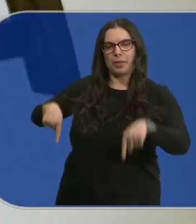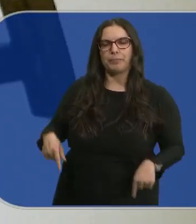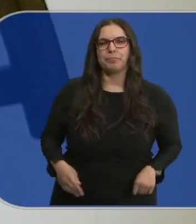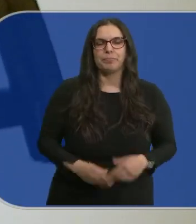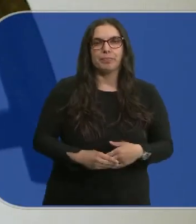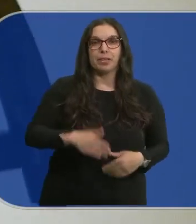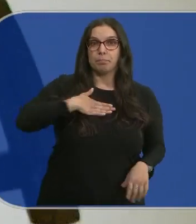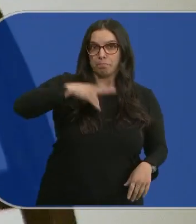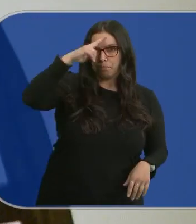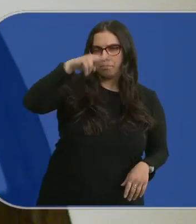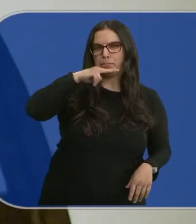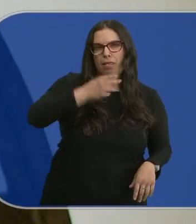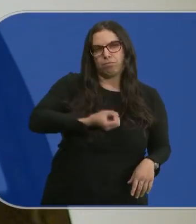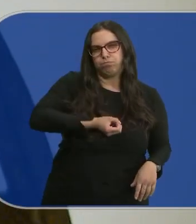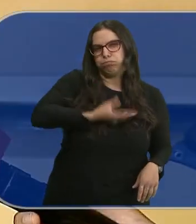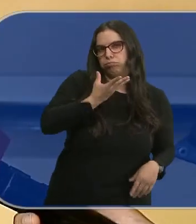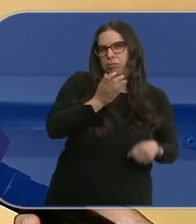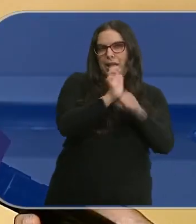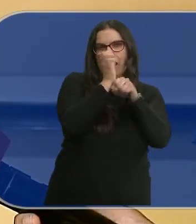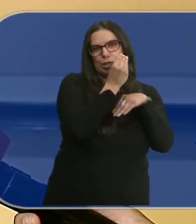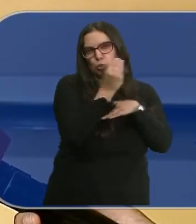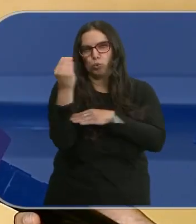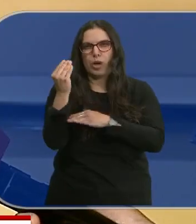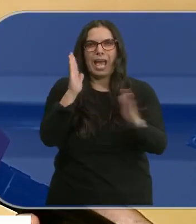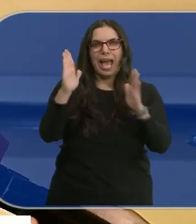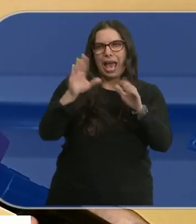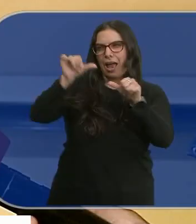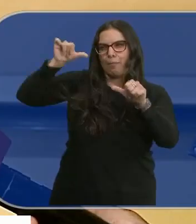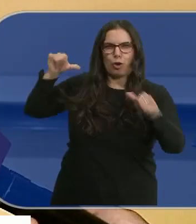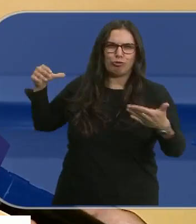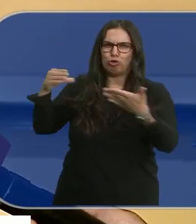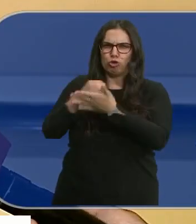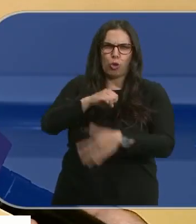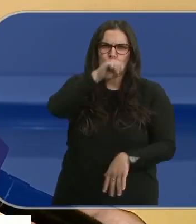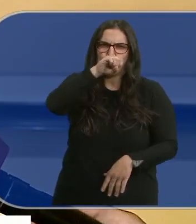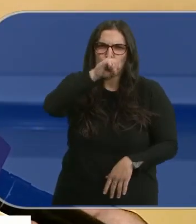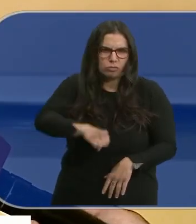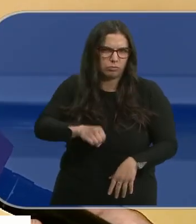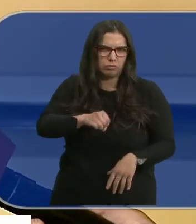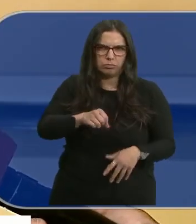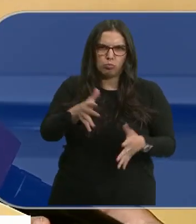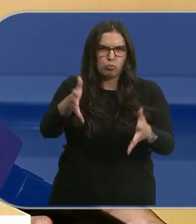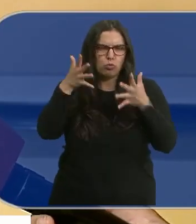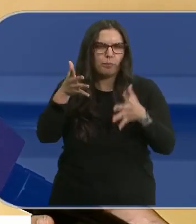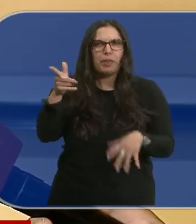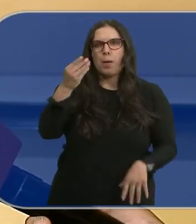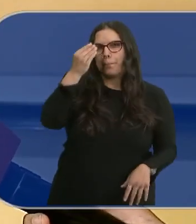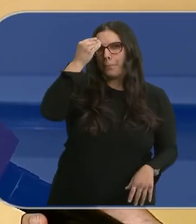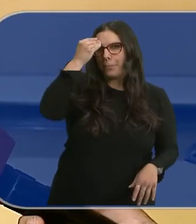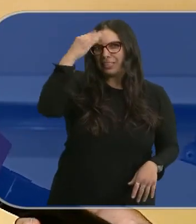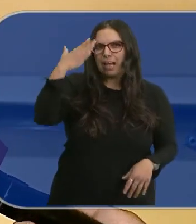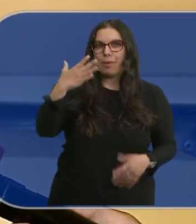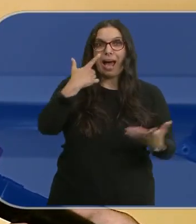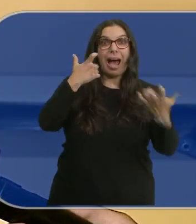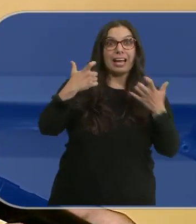padre era un gran amante de la escultura, de todas las esculturas. Fue una persona que nunca pensaba que